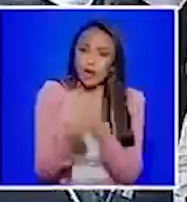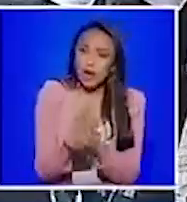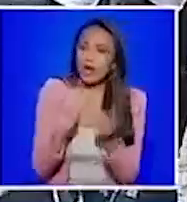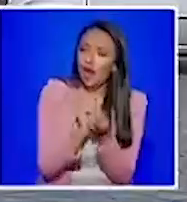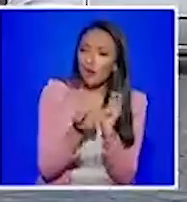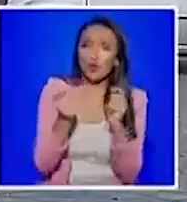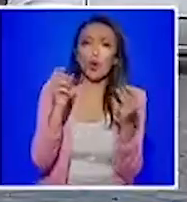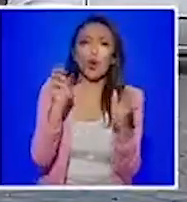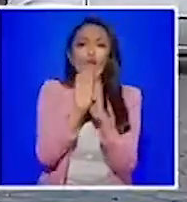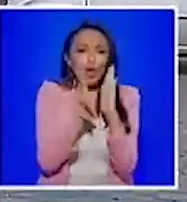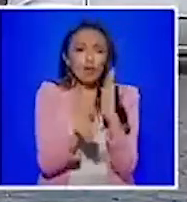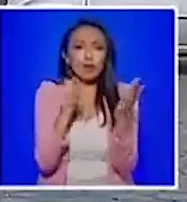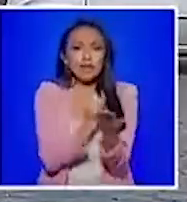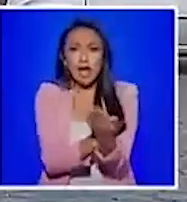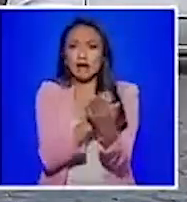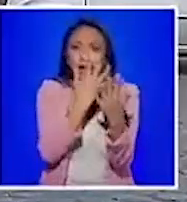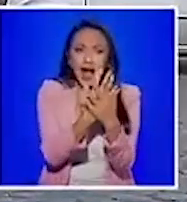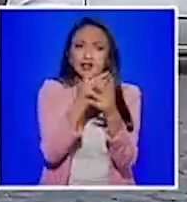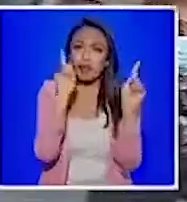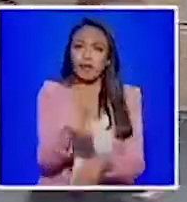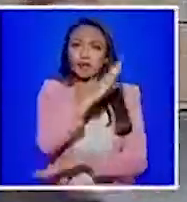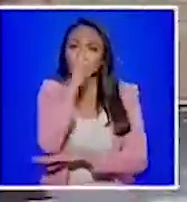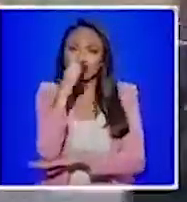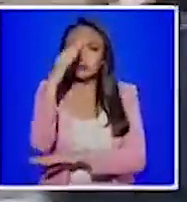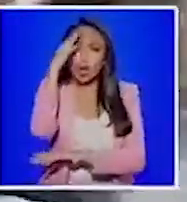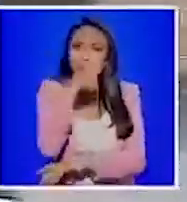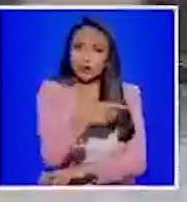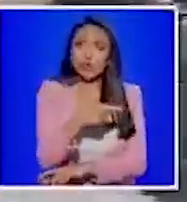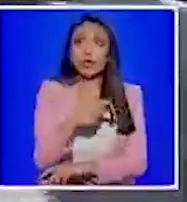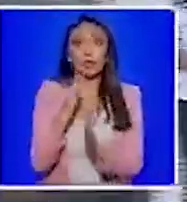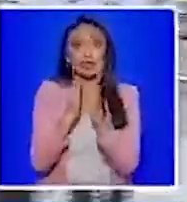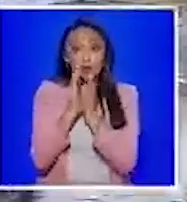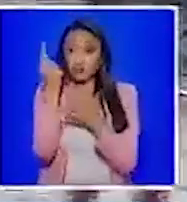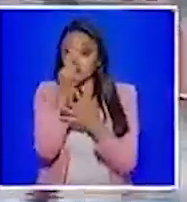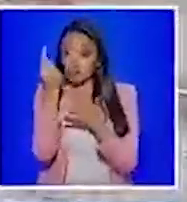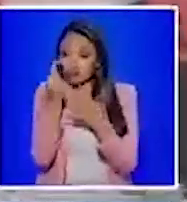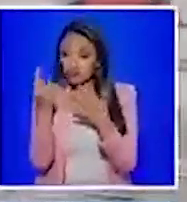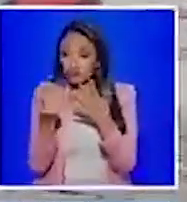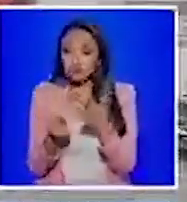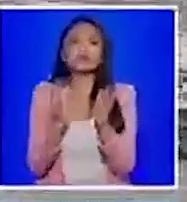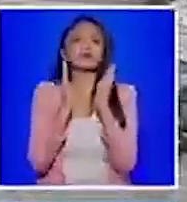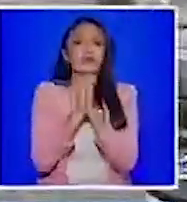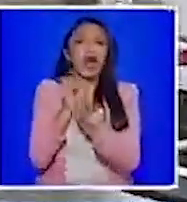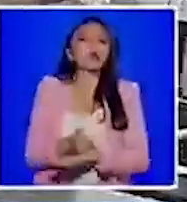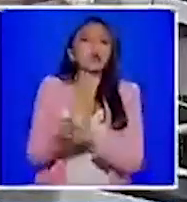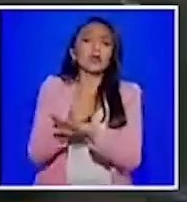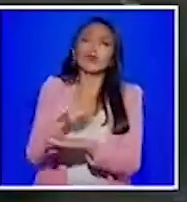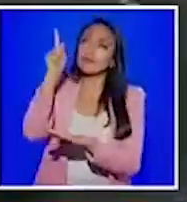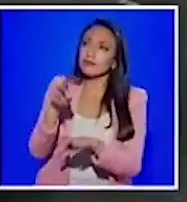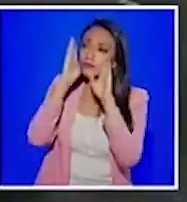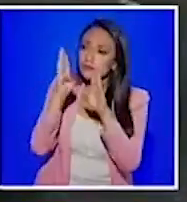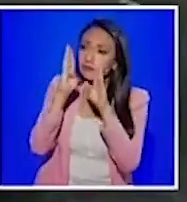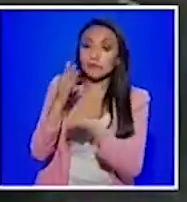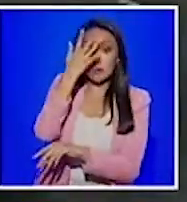para que la policía pueda actuar con mano dura y que esperan que sus pedidos lleguen a oídos de las autoridades de gobierno antes que la